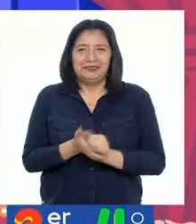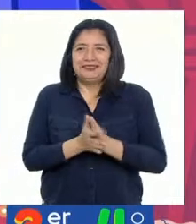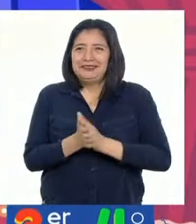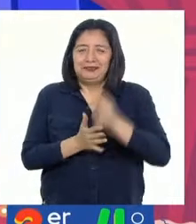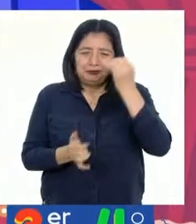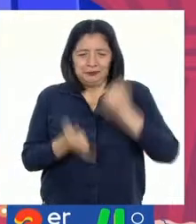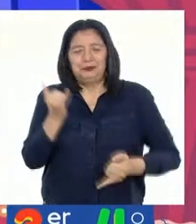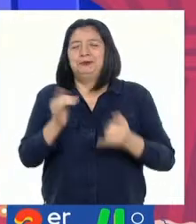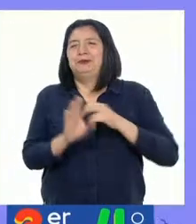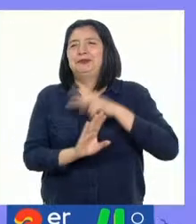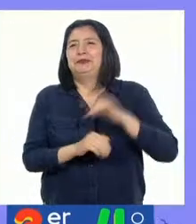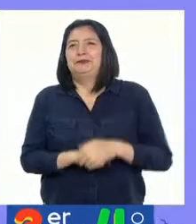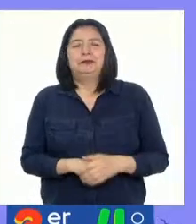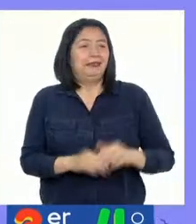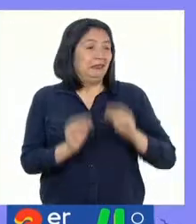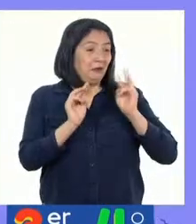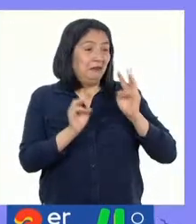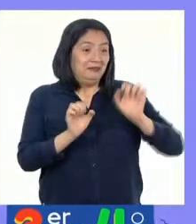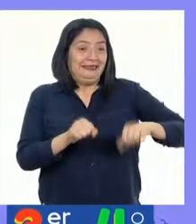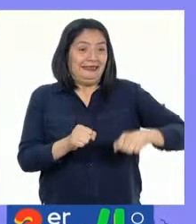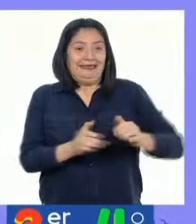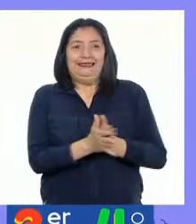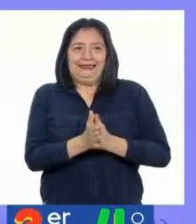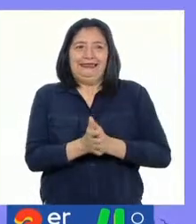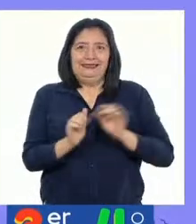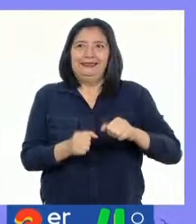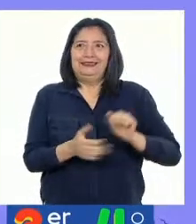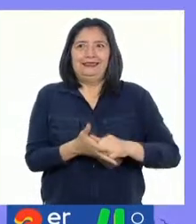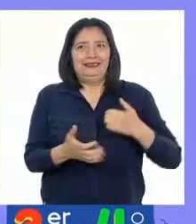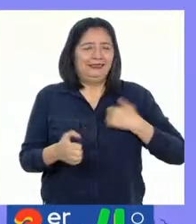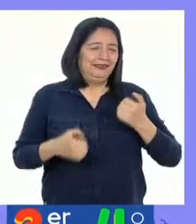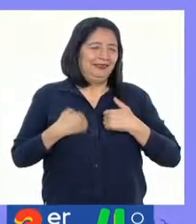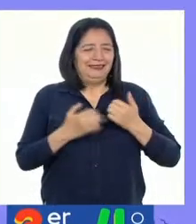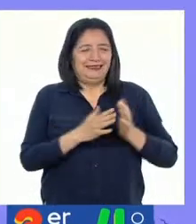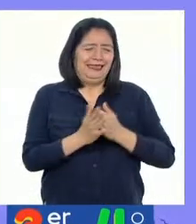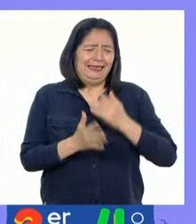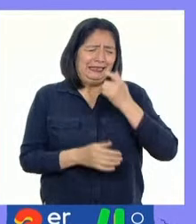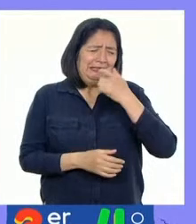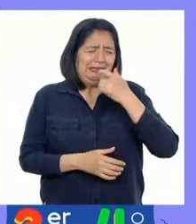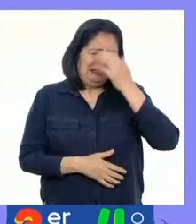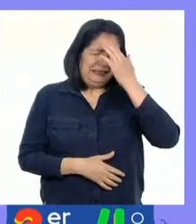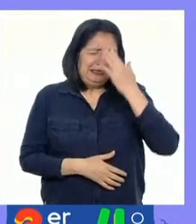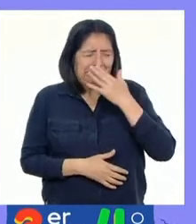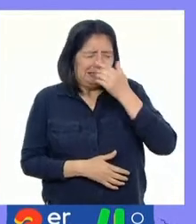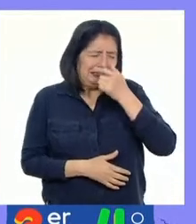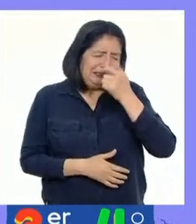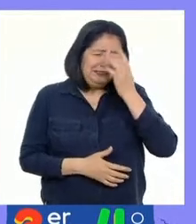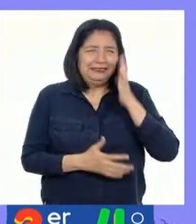es nuestro último programa. ¡Wow! ¡Sí, claro! ¡Estoy muy emocionado!